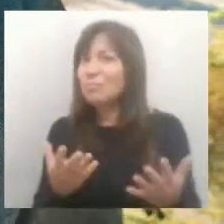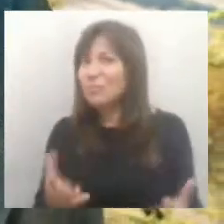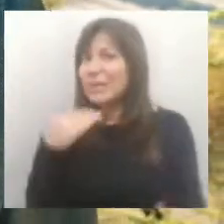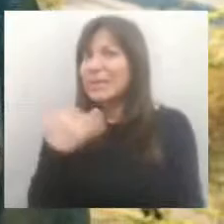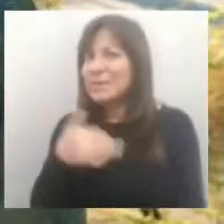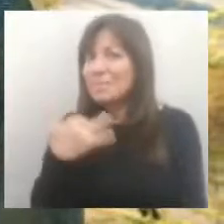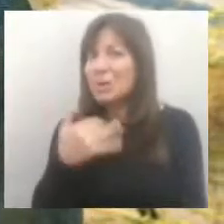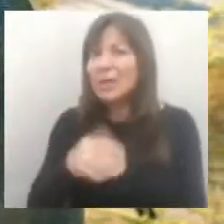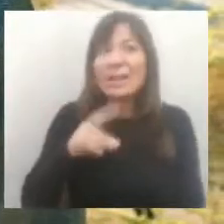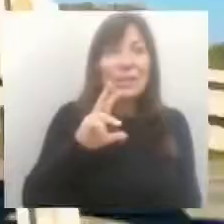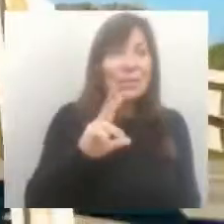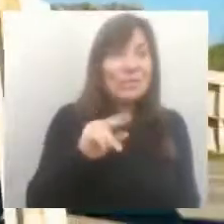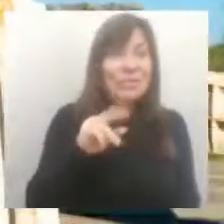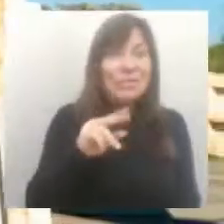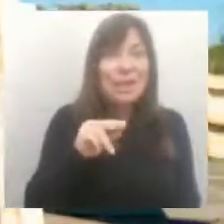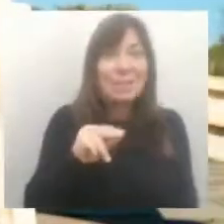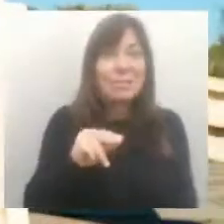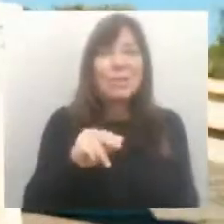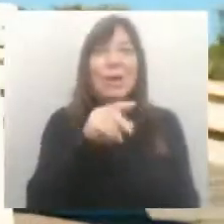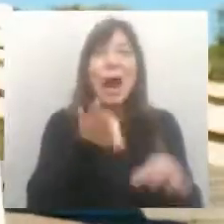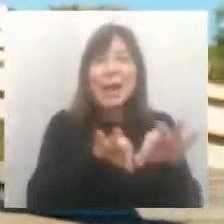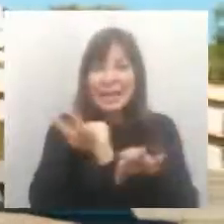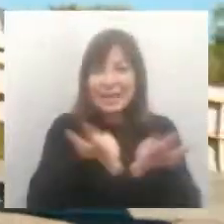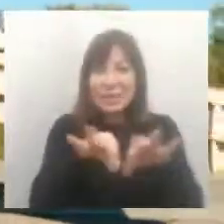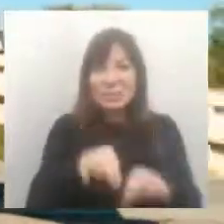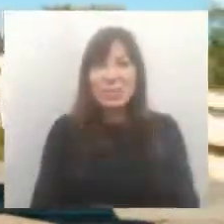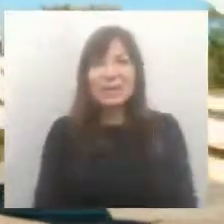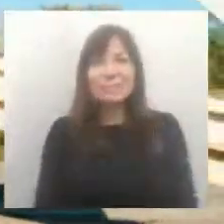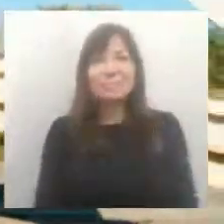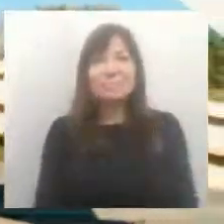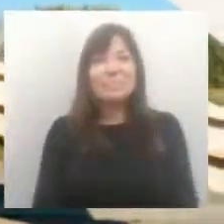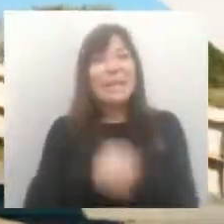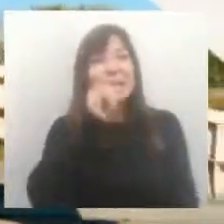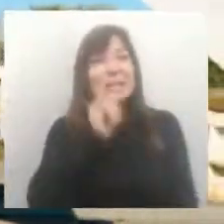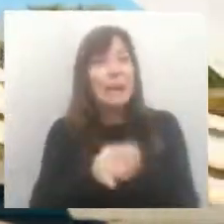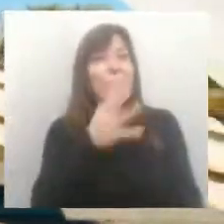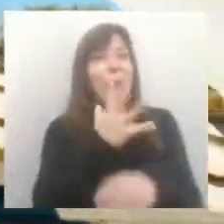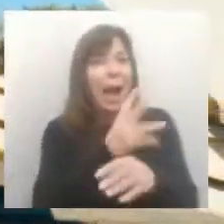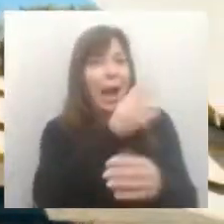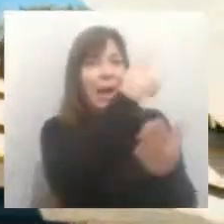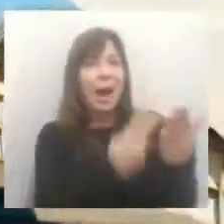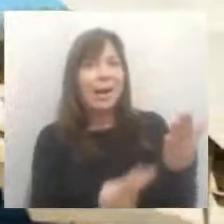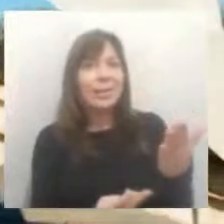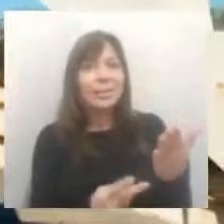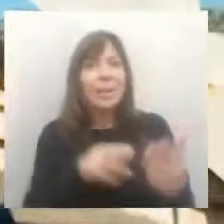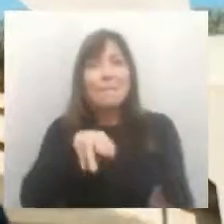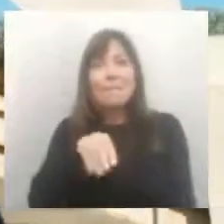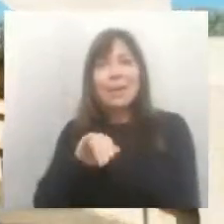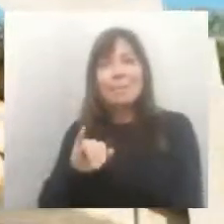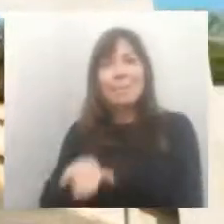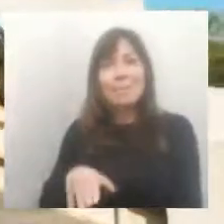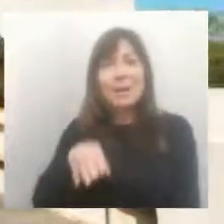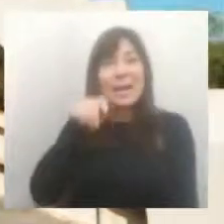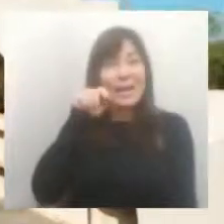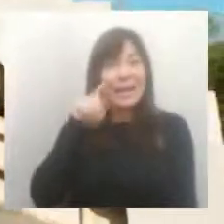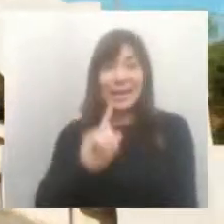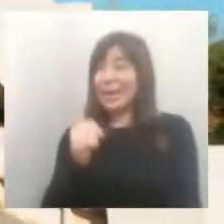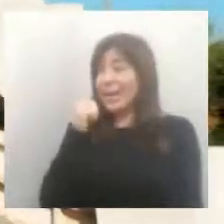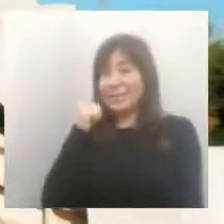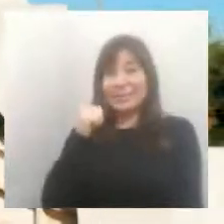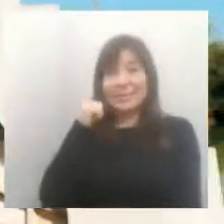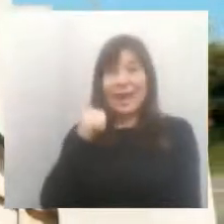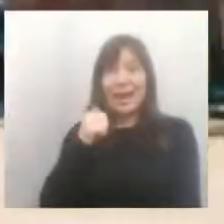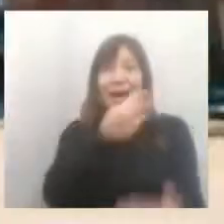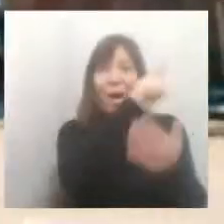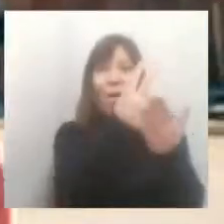en la Bienal de Arquitectura. En el MIM siempre ha habido arte y esta es una de las tantas obras que puedes encontrar